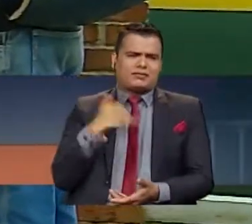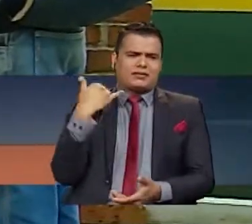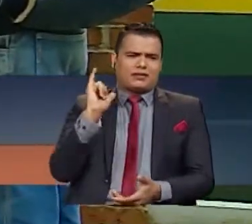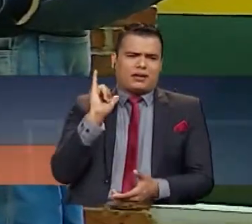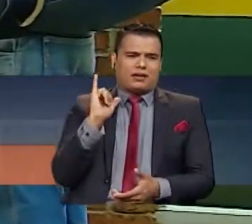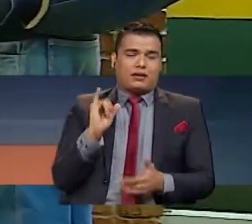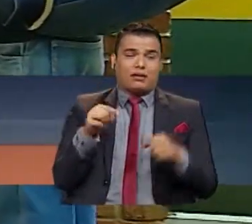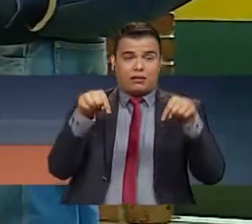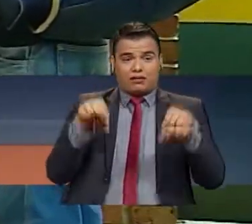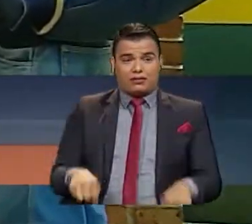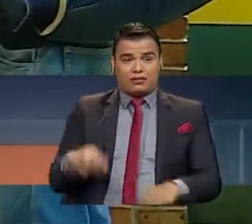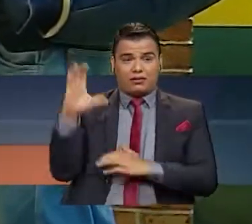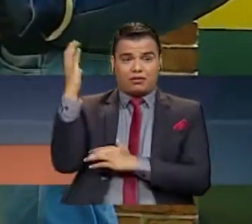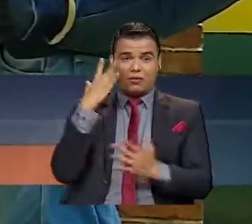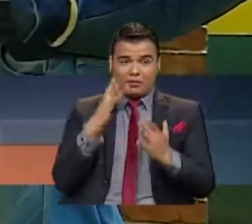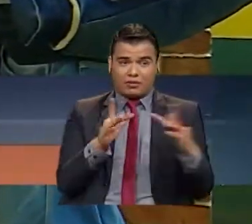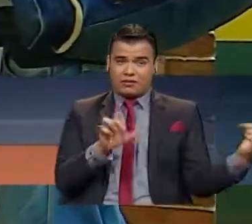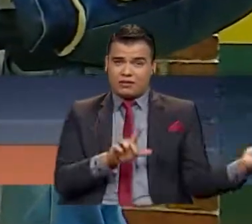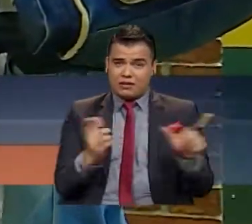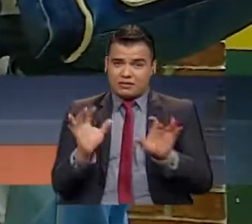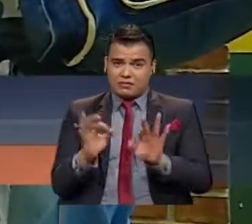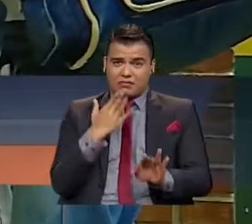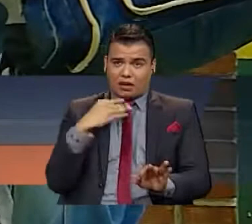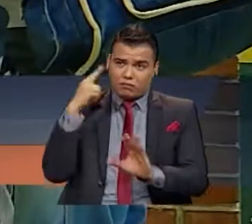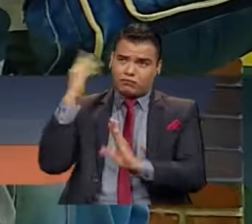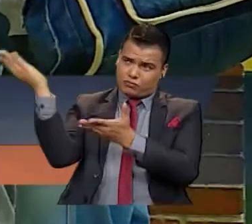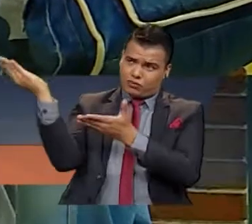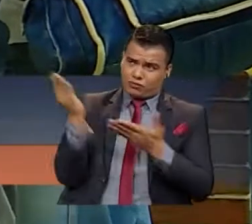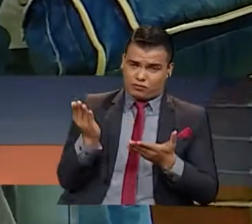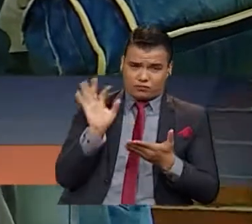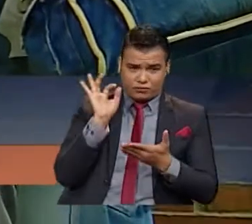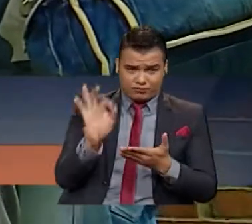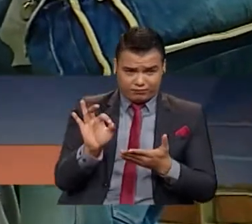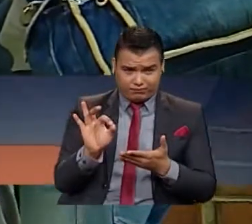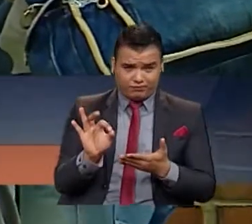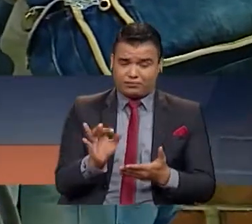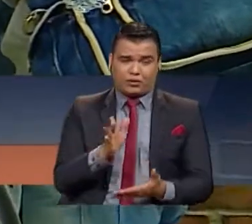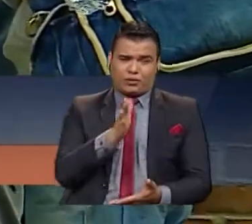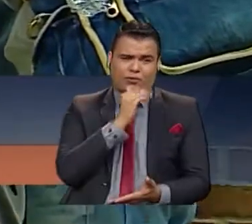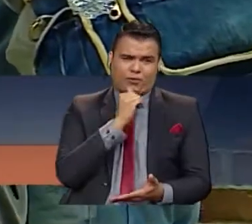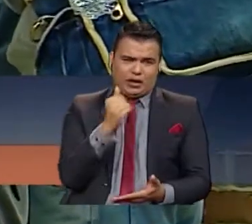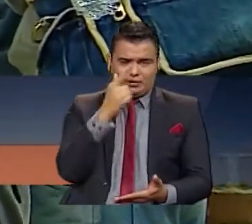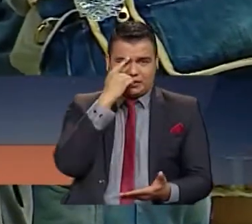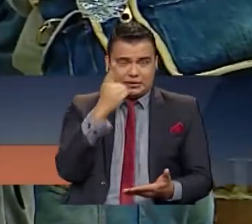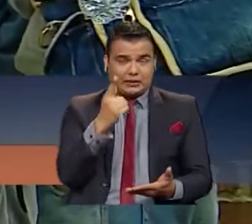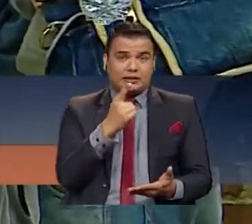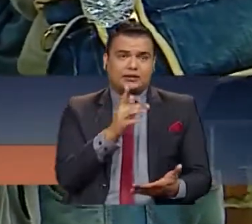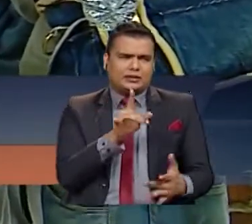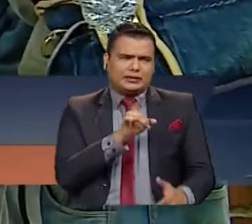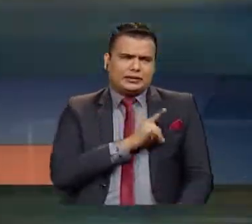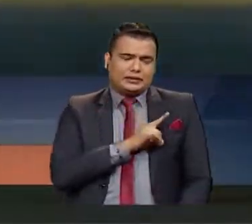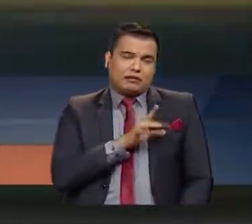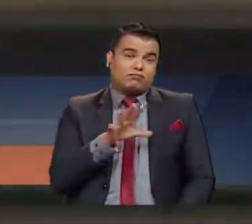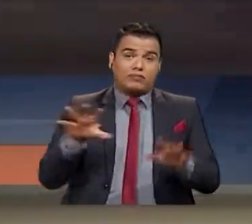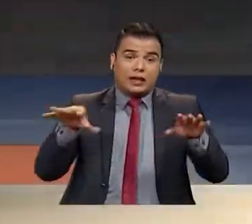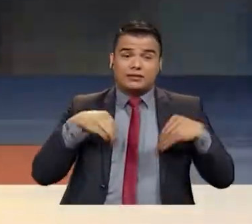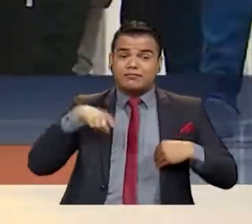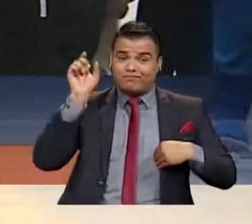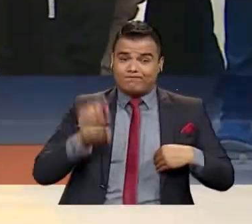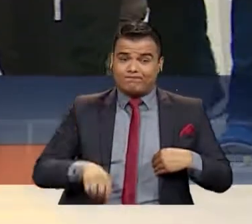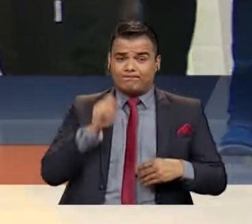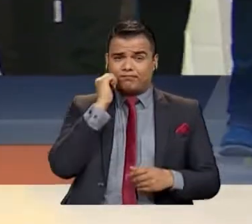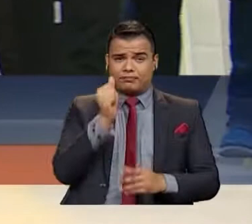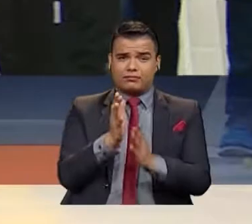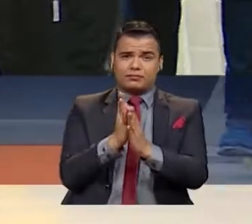Colombia parece no estar lo suficientemente preparada para enfrentar una crisis que por solidaridad debe asumir.